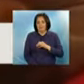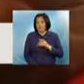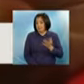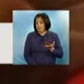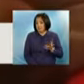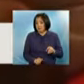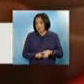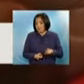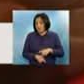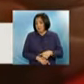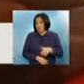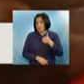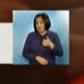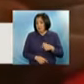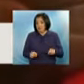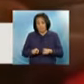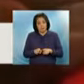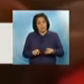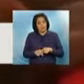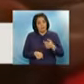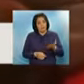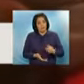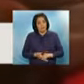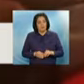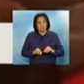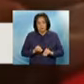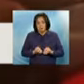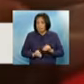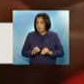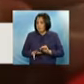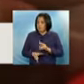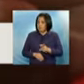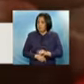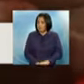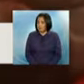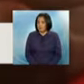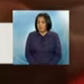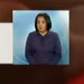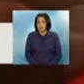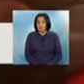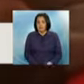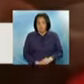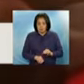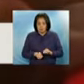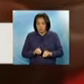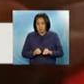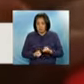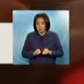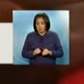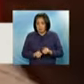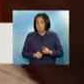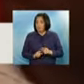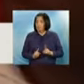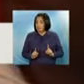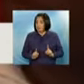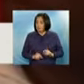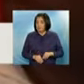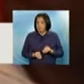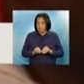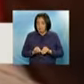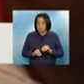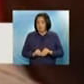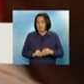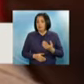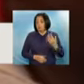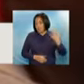De paso, el dueño también se deja convencer y cede la tentación. Unas palmaditas, perdón, pataditas en